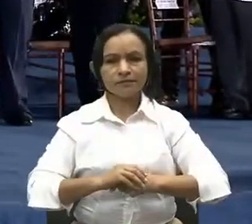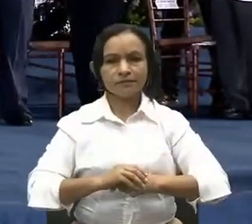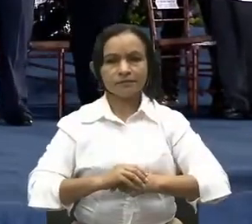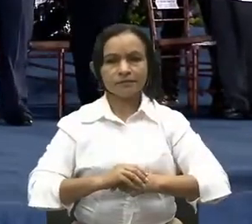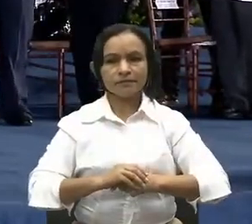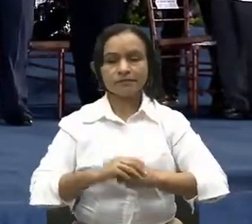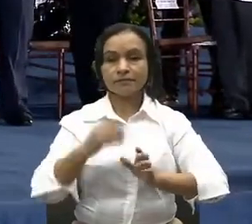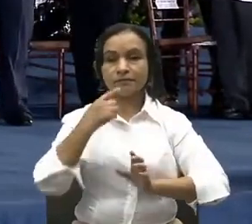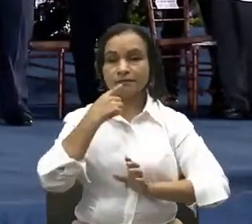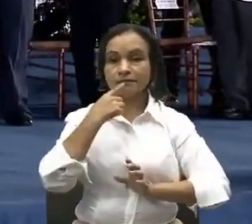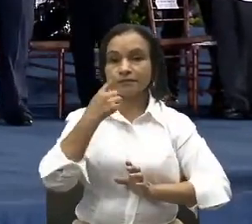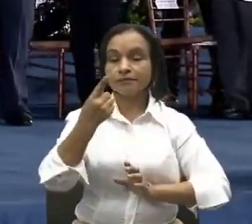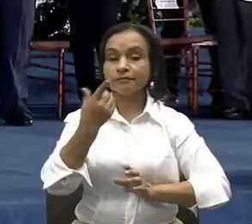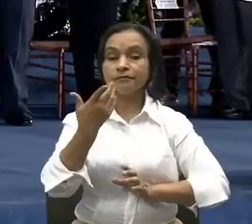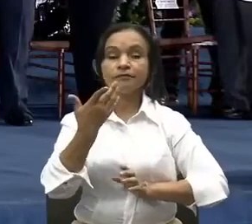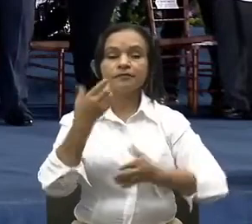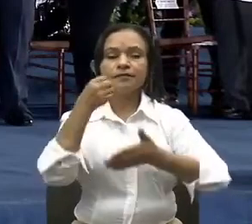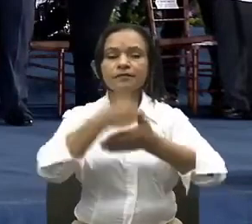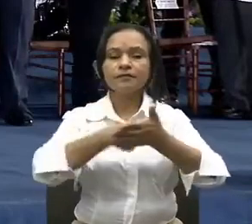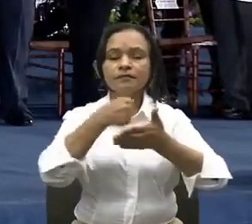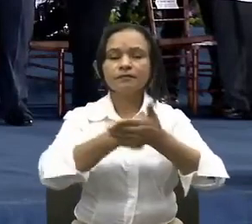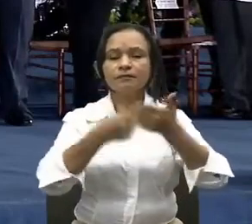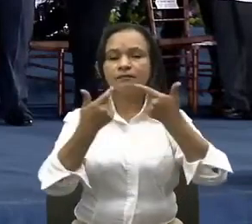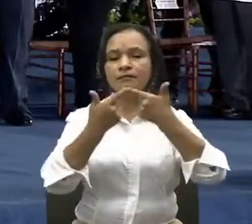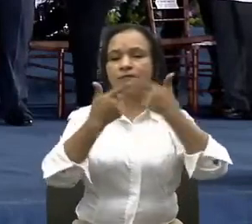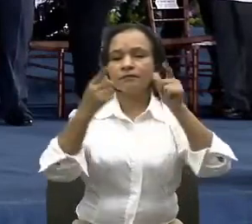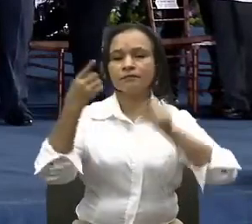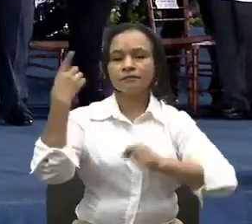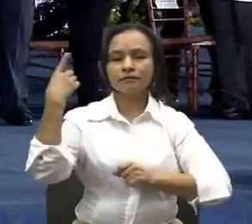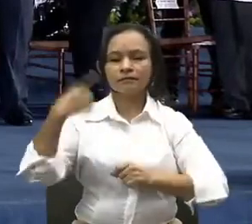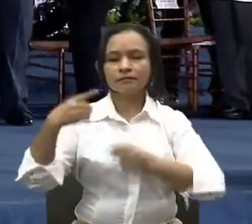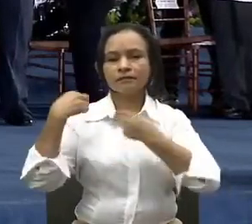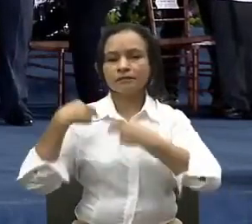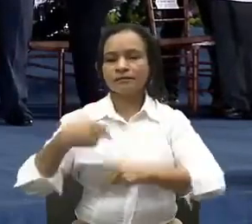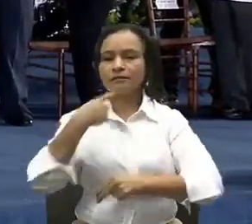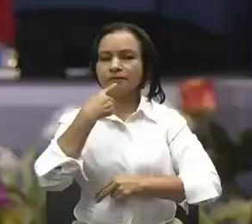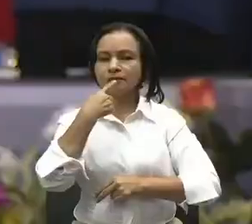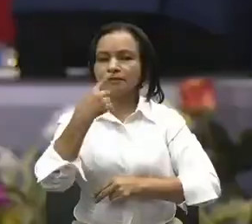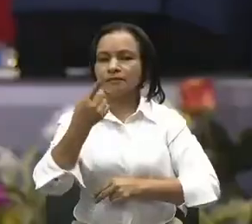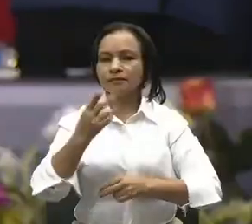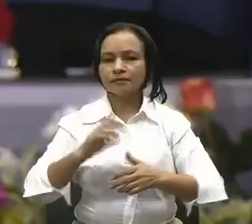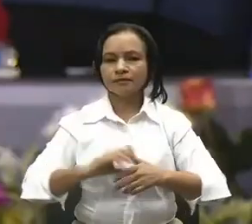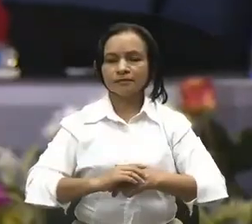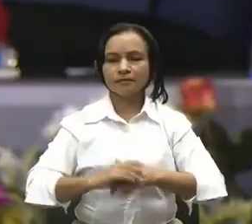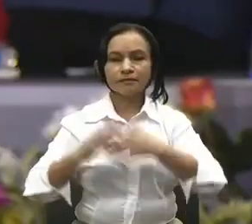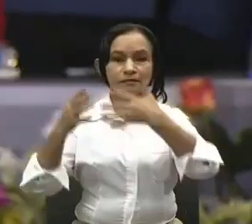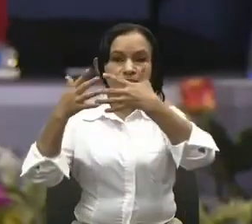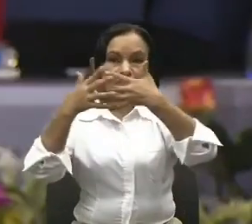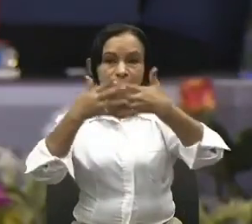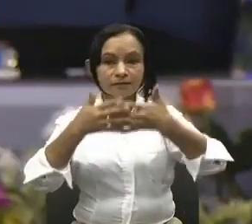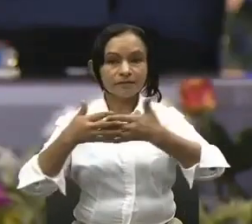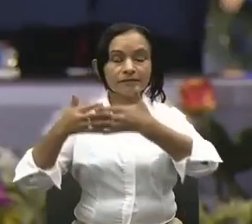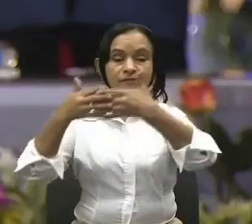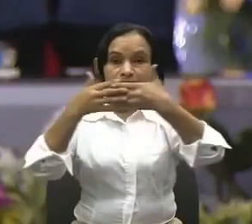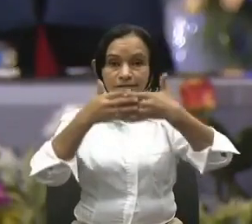Más bien es lucha por la democracia, es lucha por los derechos humanos. Cuando en los Estados Unidos